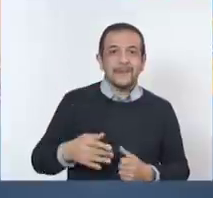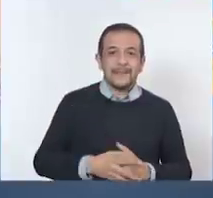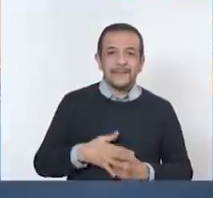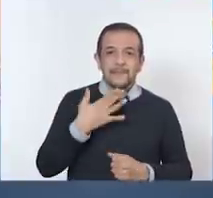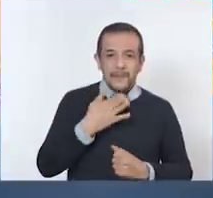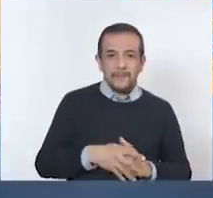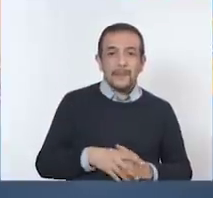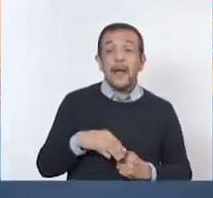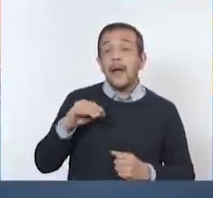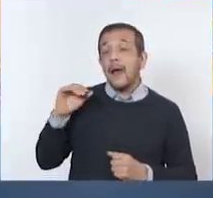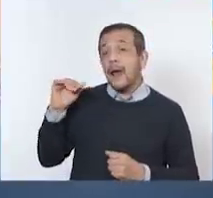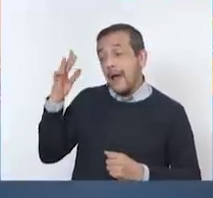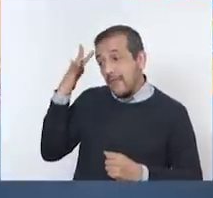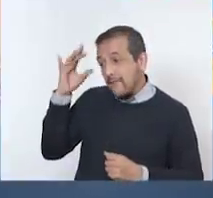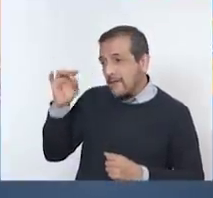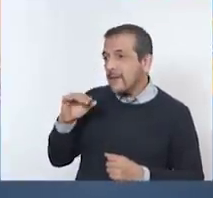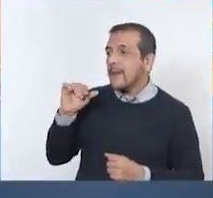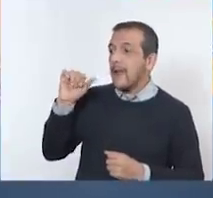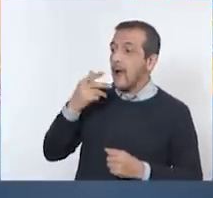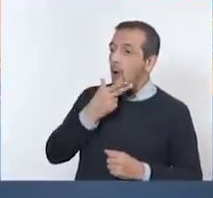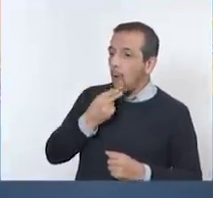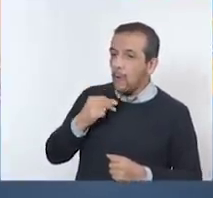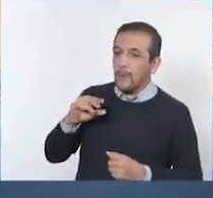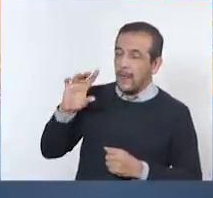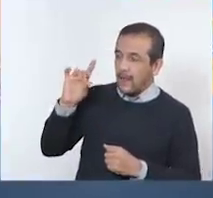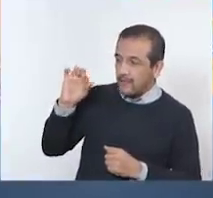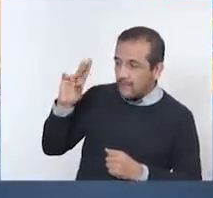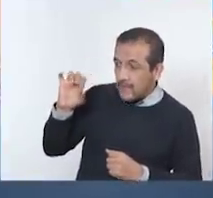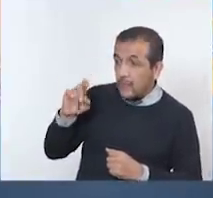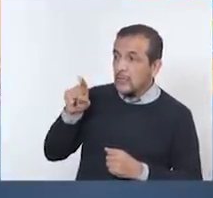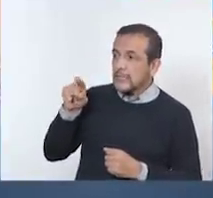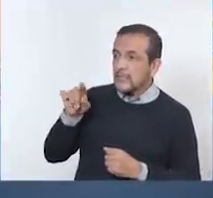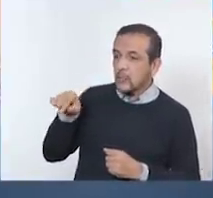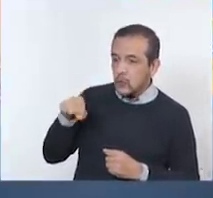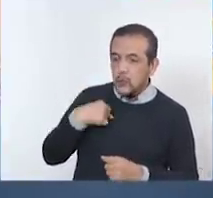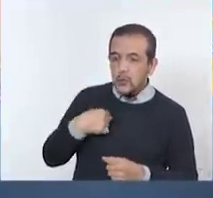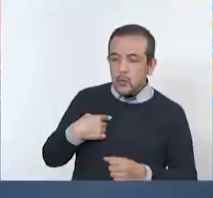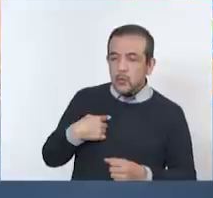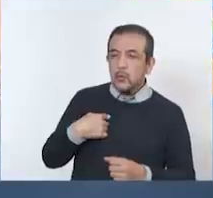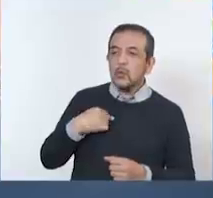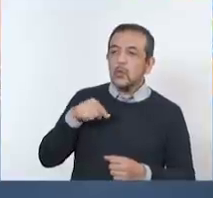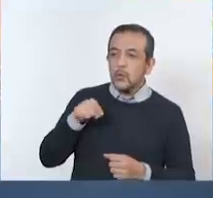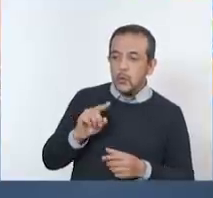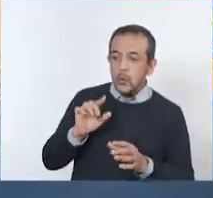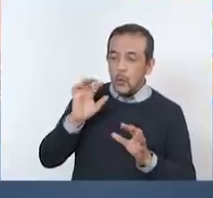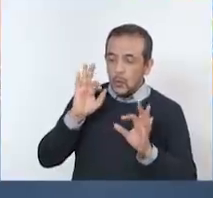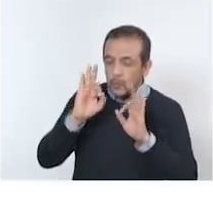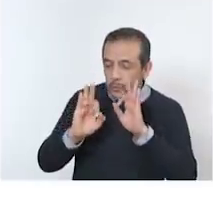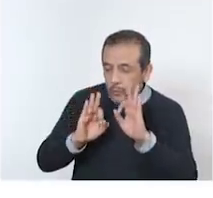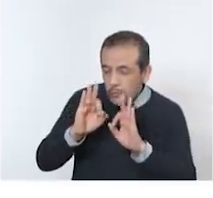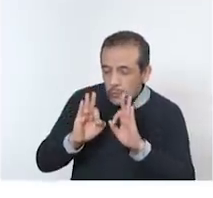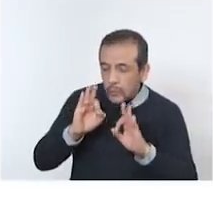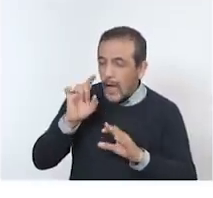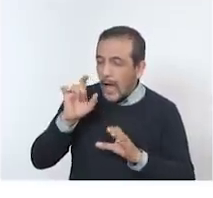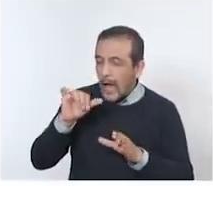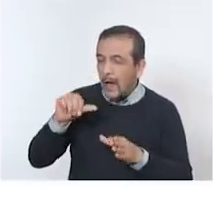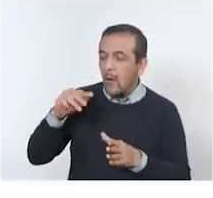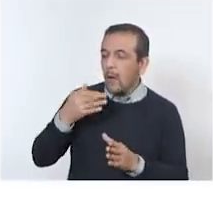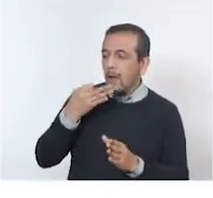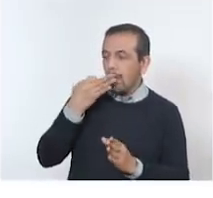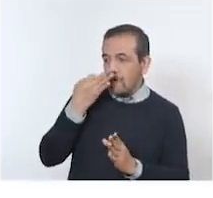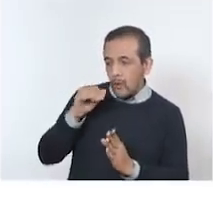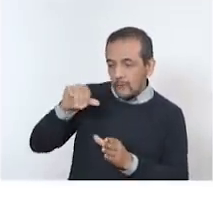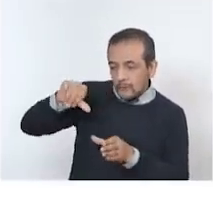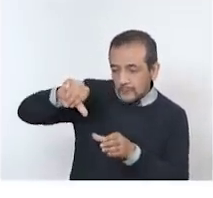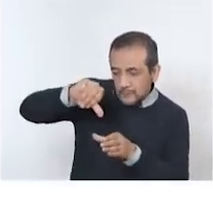Adivina, adivinador, ¿cuál es la consecuencia si riegas y cuidas una planta?